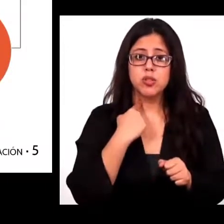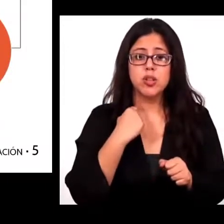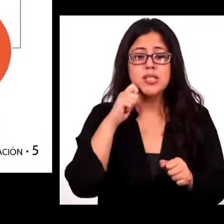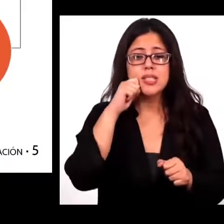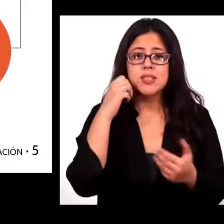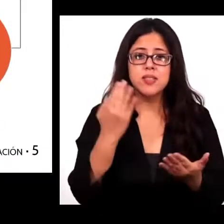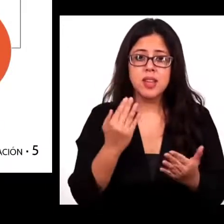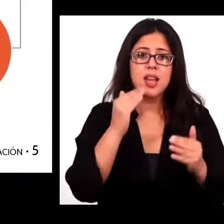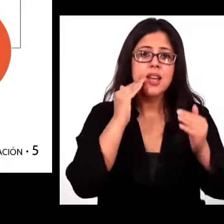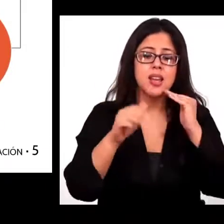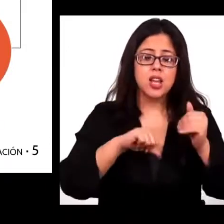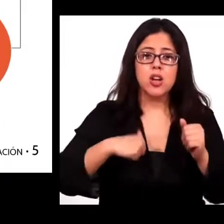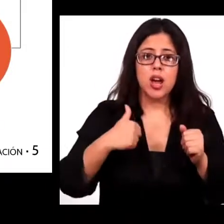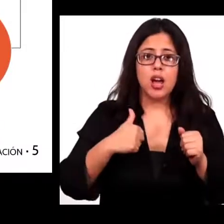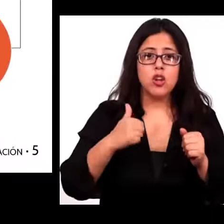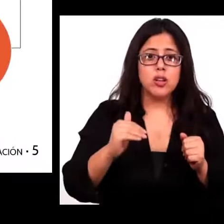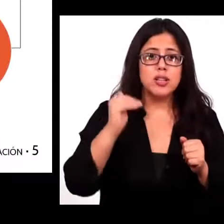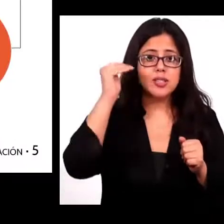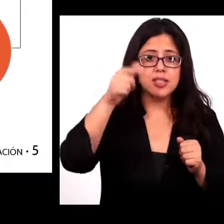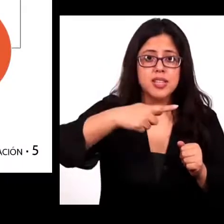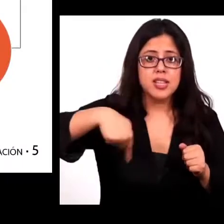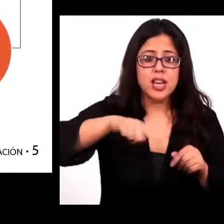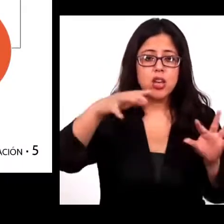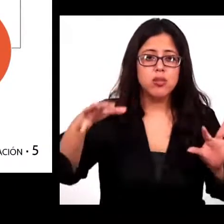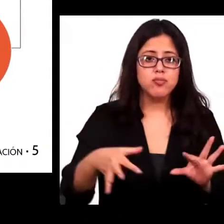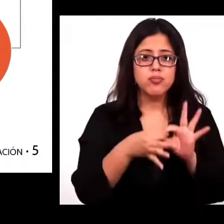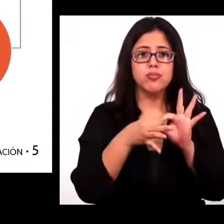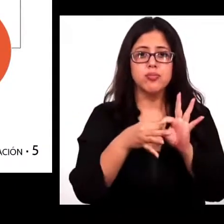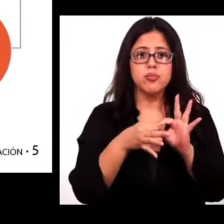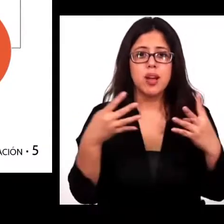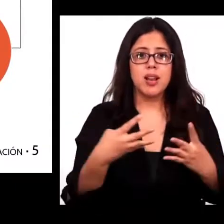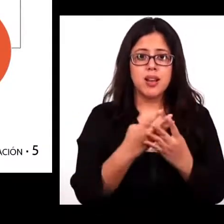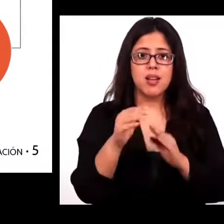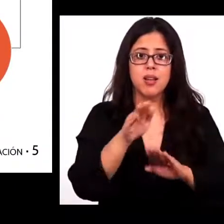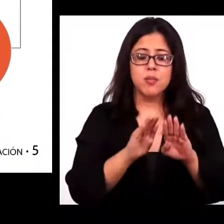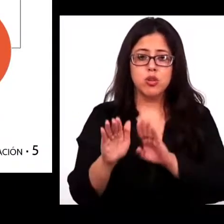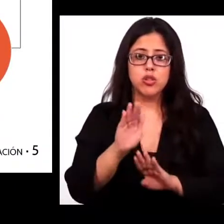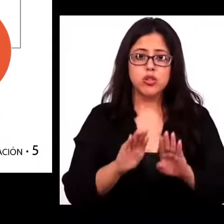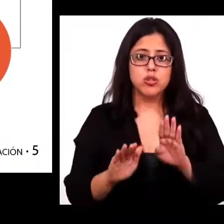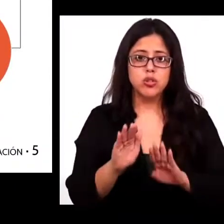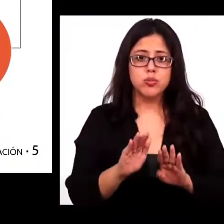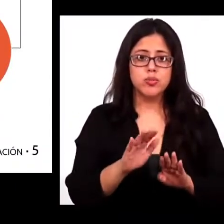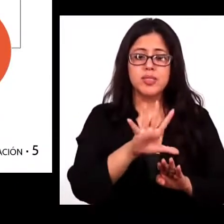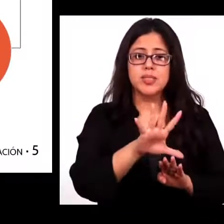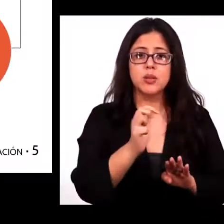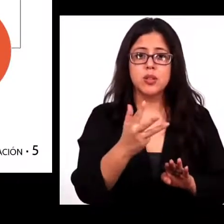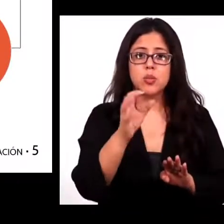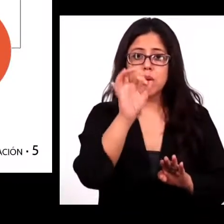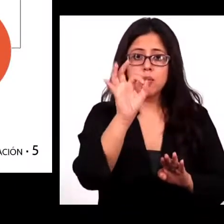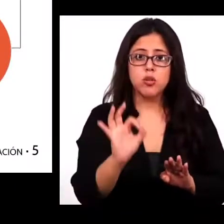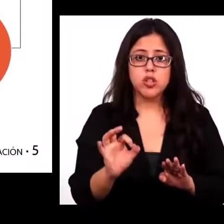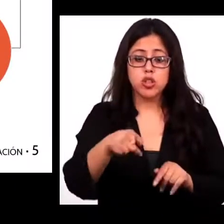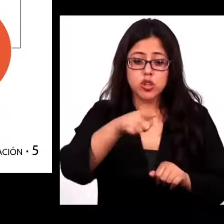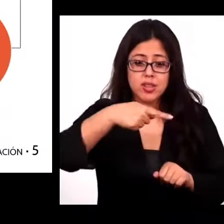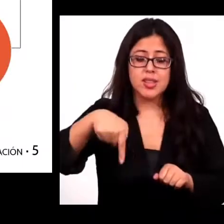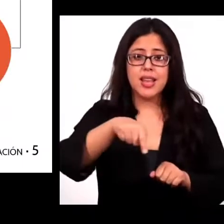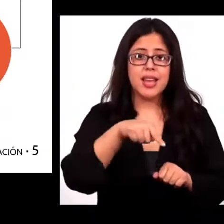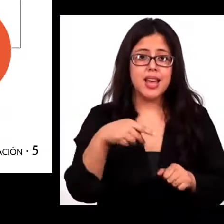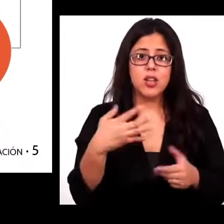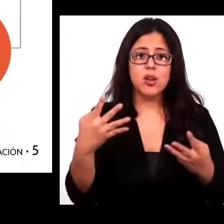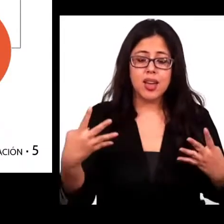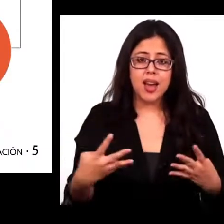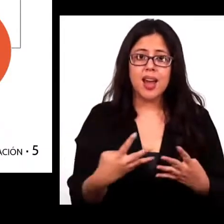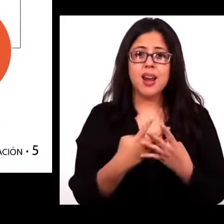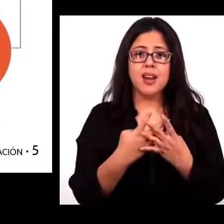a niños, niñas, adolescentes que se encuentran vinculados a la red proteccional, un 59% de ellos a la red